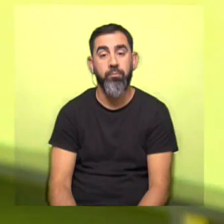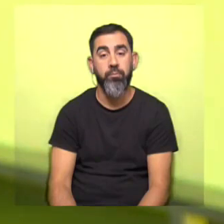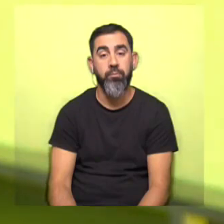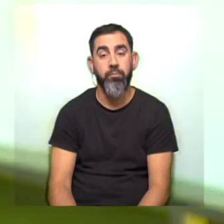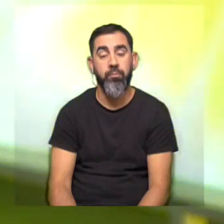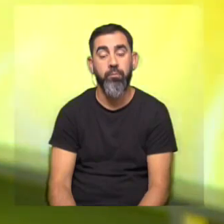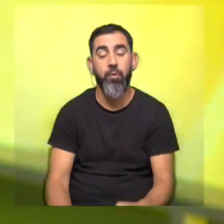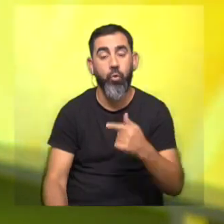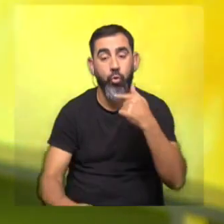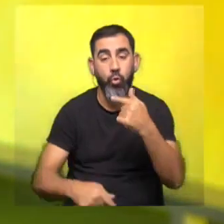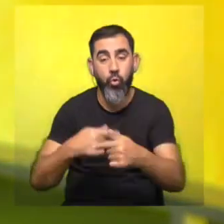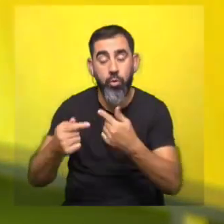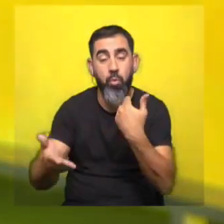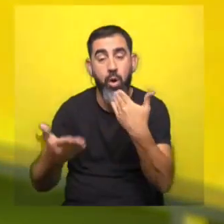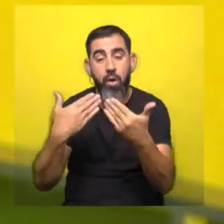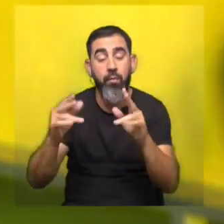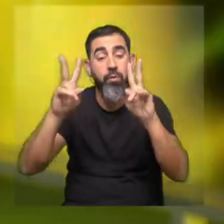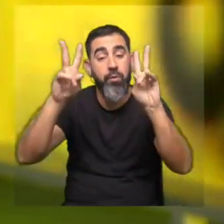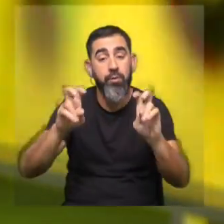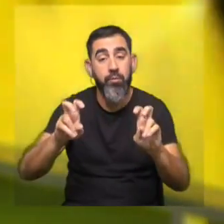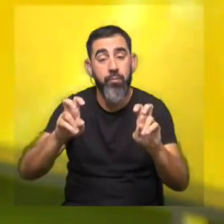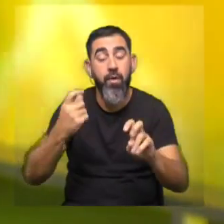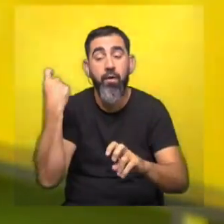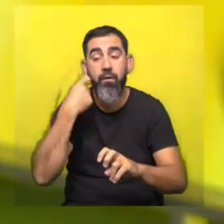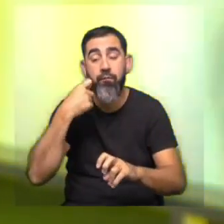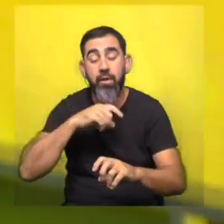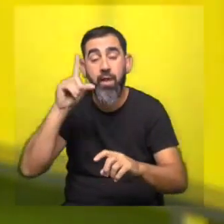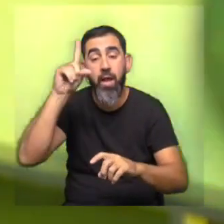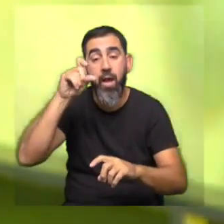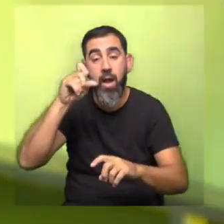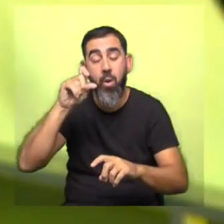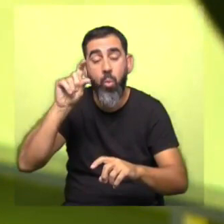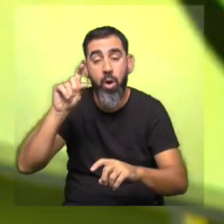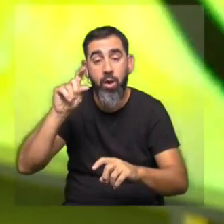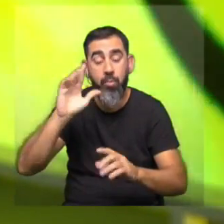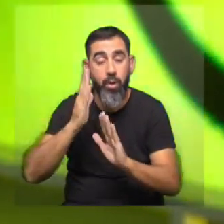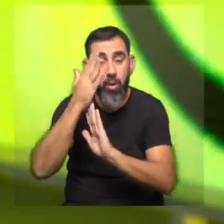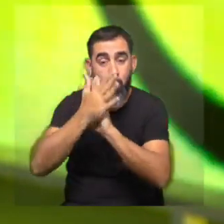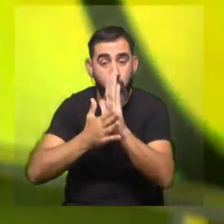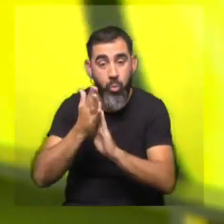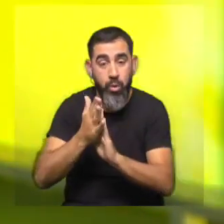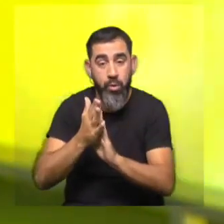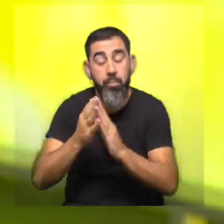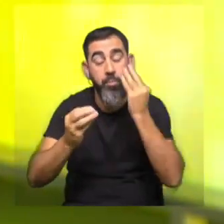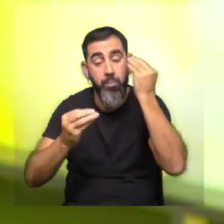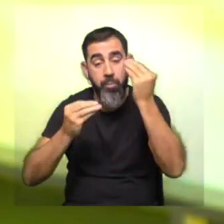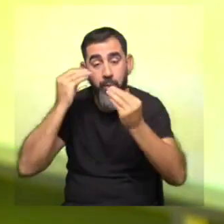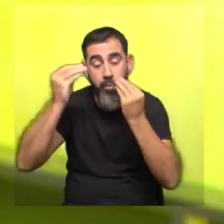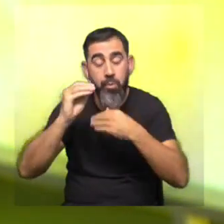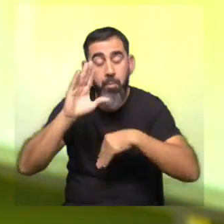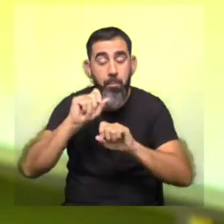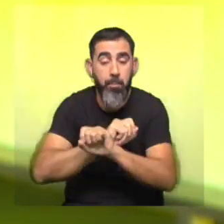Seguimos hablando del escenario de escasez de agua para todo el Uruguay. Si bien tenemos una preocupación marcada en el